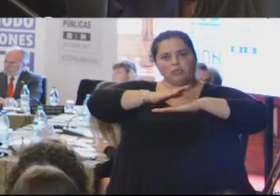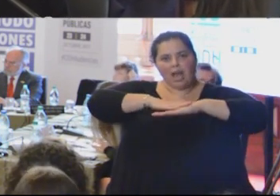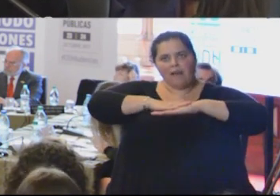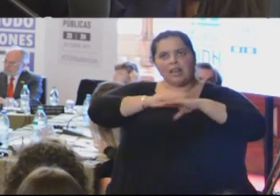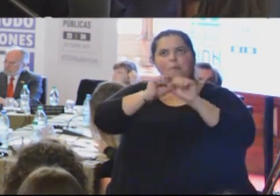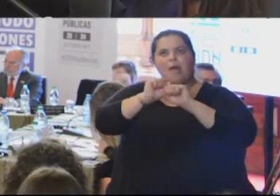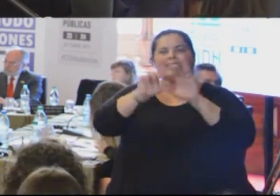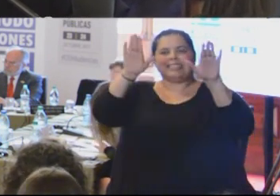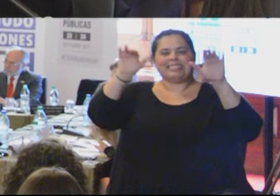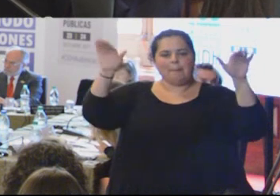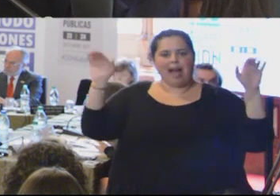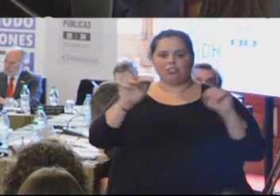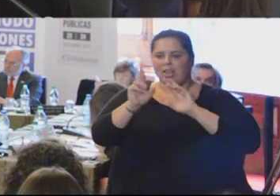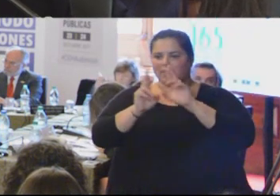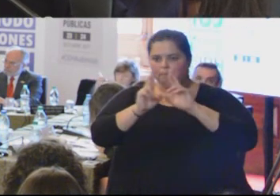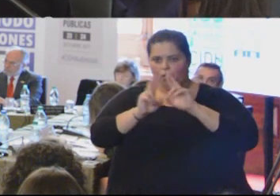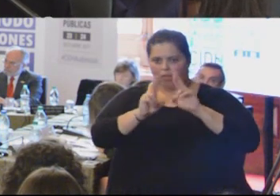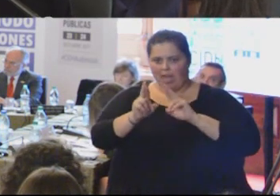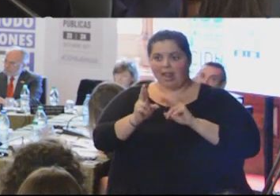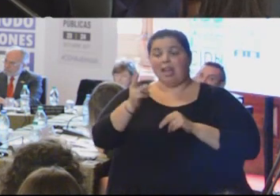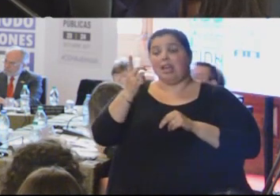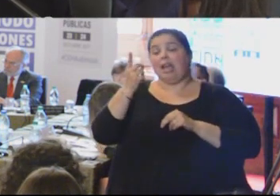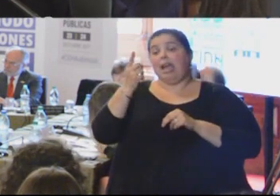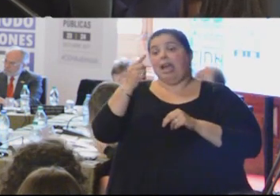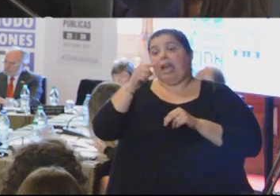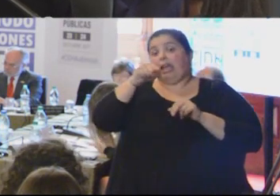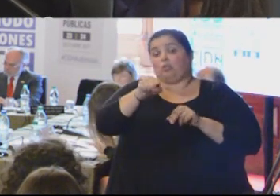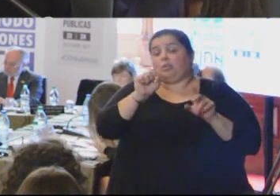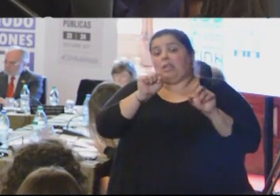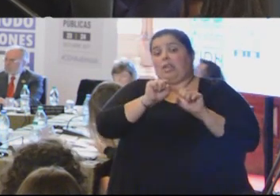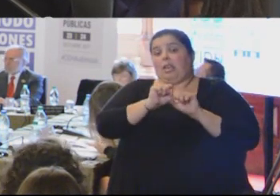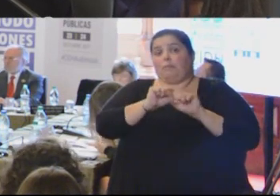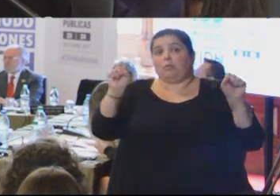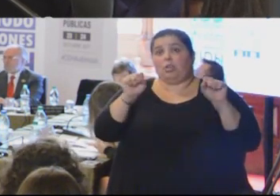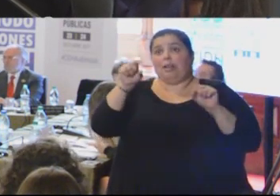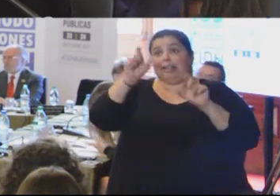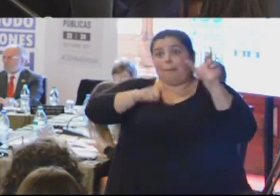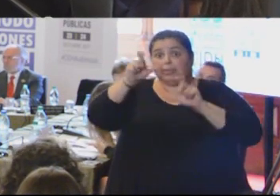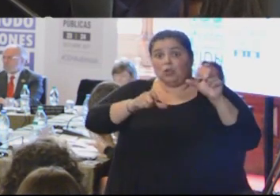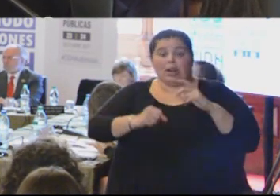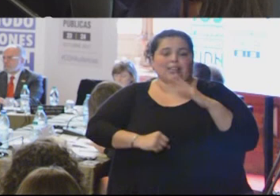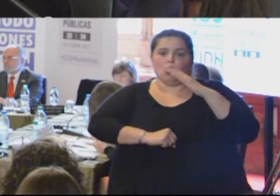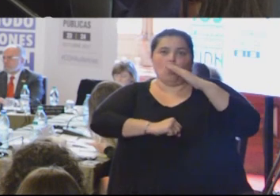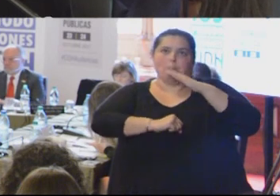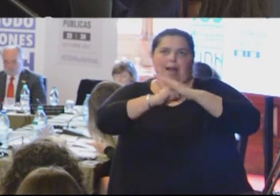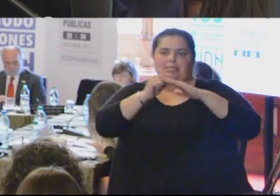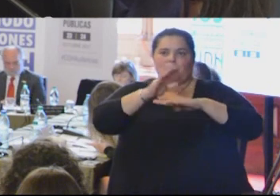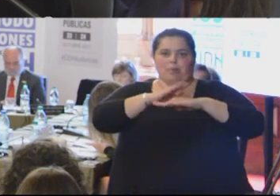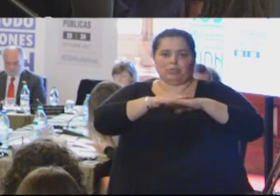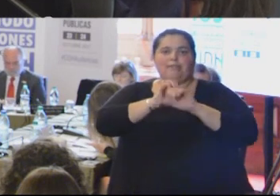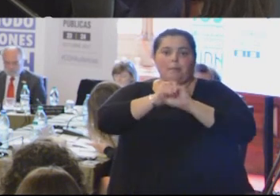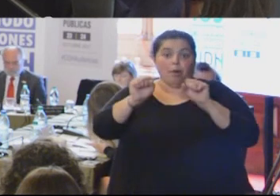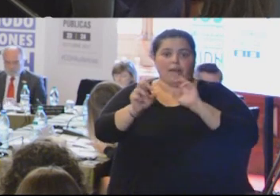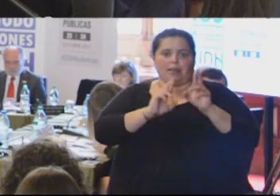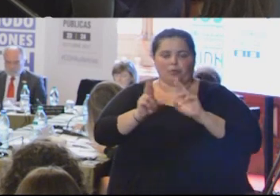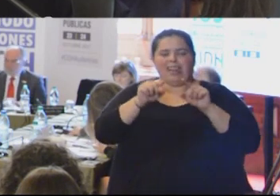que precisamente hace imposible que incluso la gente estos máximos responsables puedan esa es una gran preocupación que tenemos y